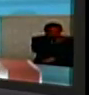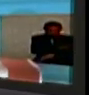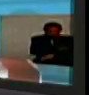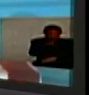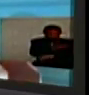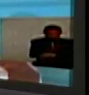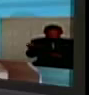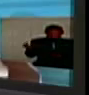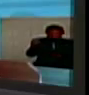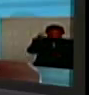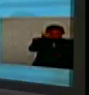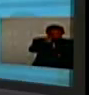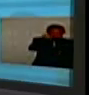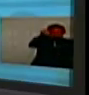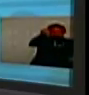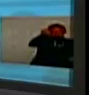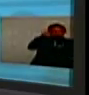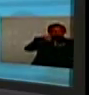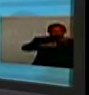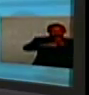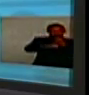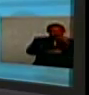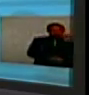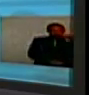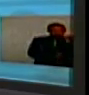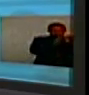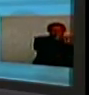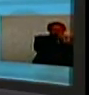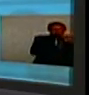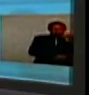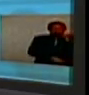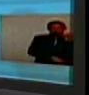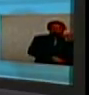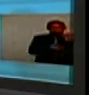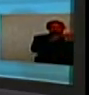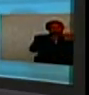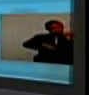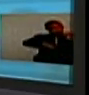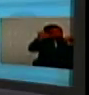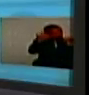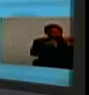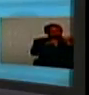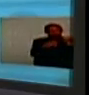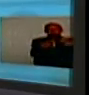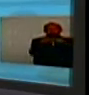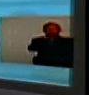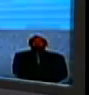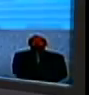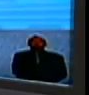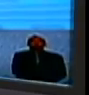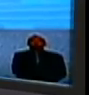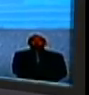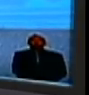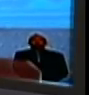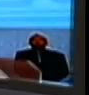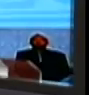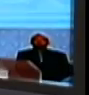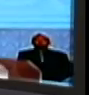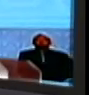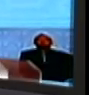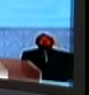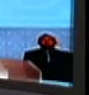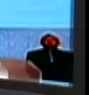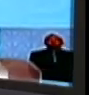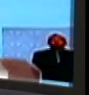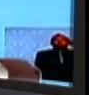no están acostumbrados a esto tenían, por ejemplo, 3 minutos y cuando llegaban a las 2 le decían a la señora Cañedo, pues ya no tiene, y todavía la señora